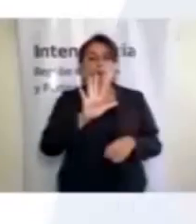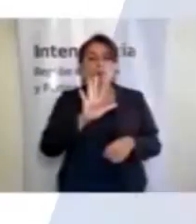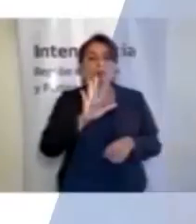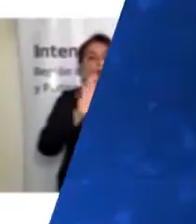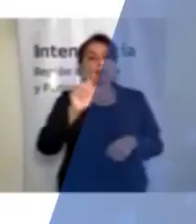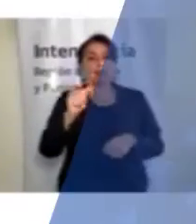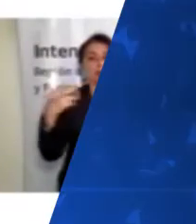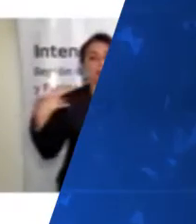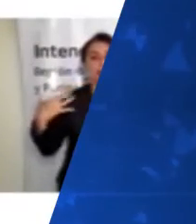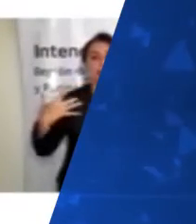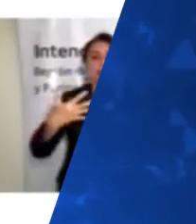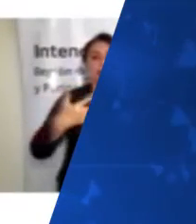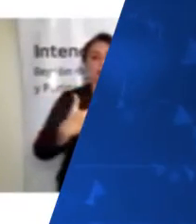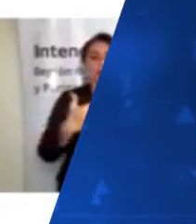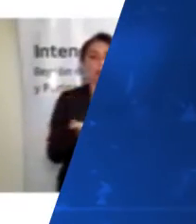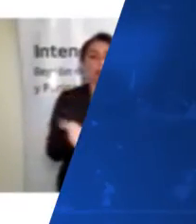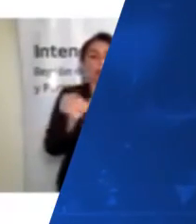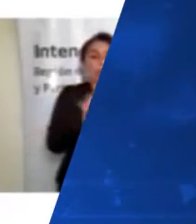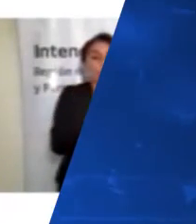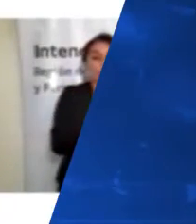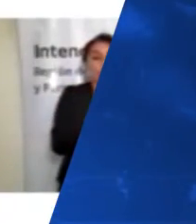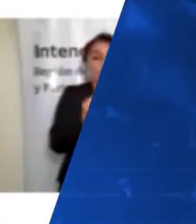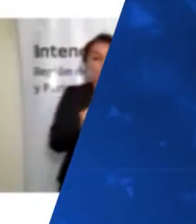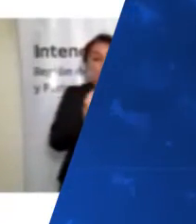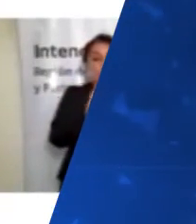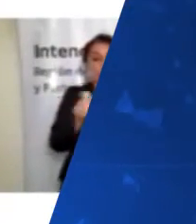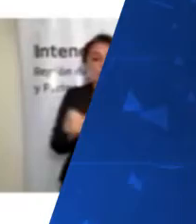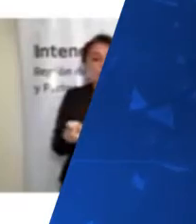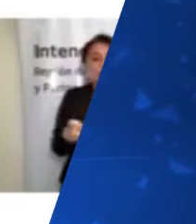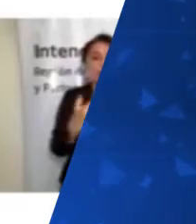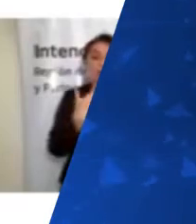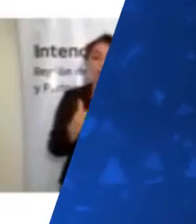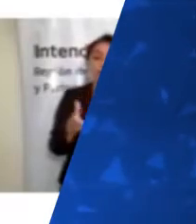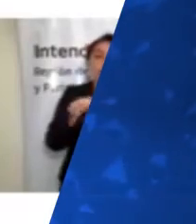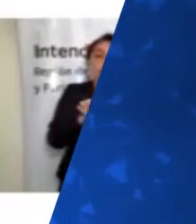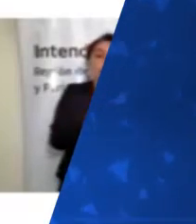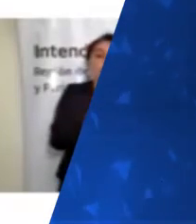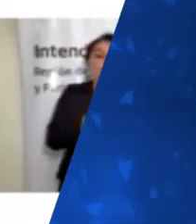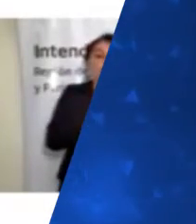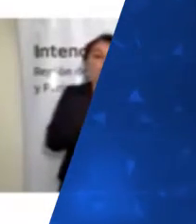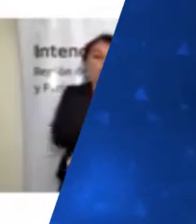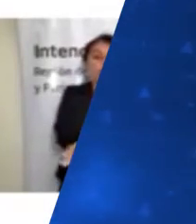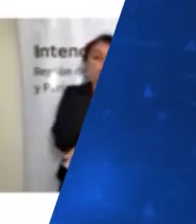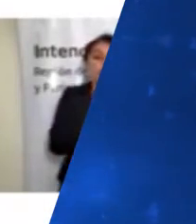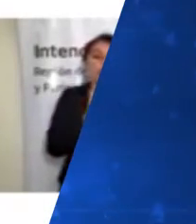Récord de fallecidos se produjo en las últimas horas en la región.